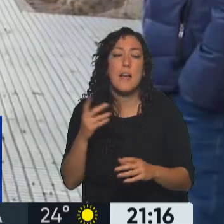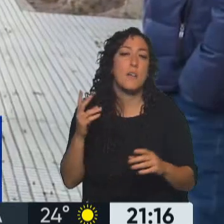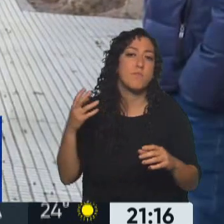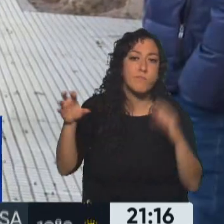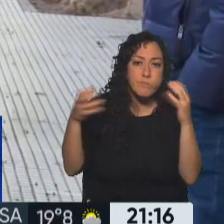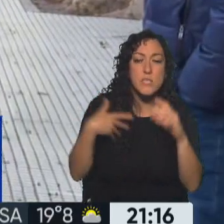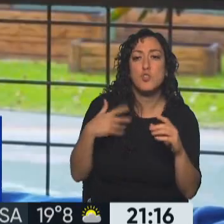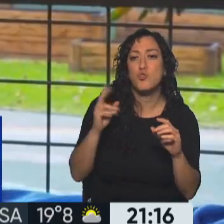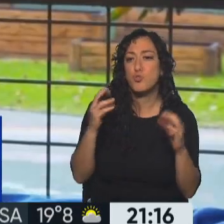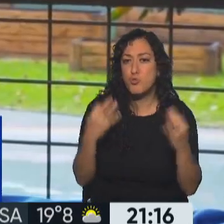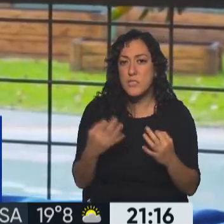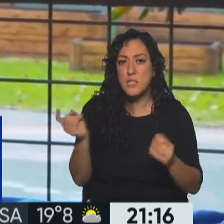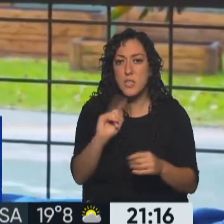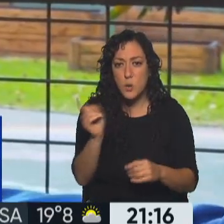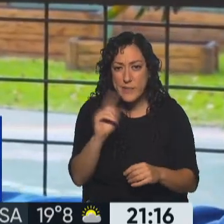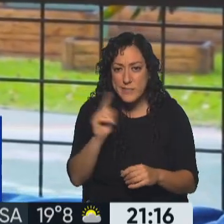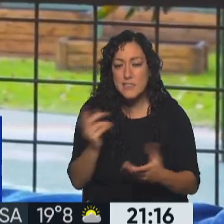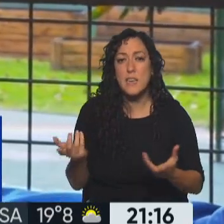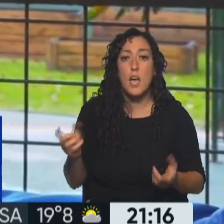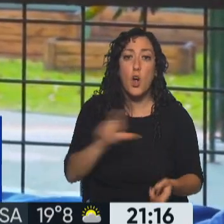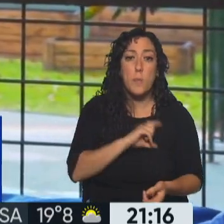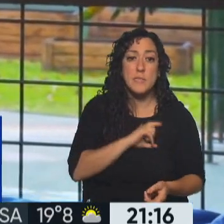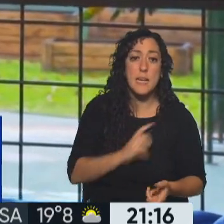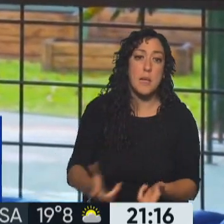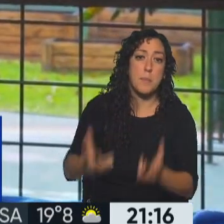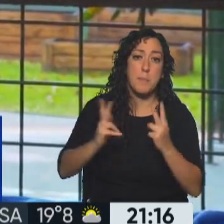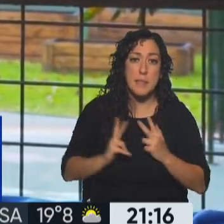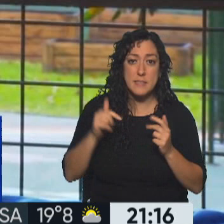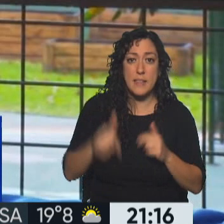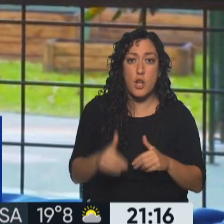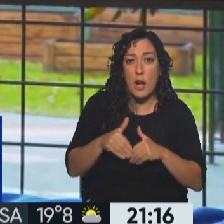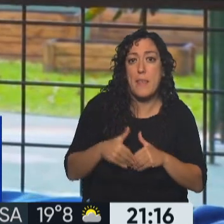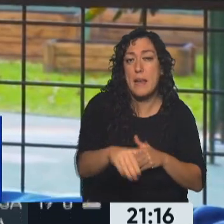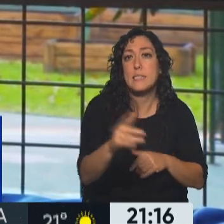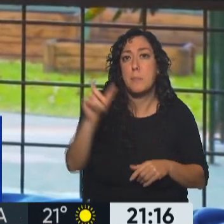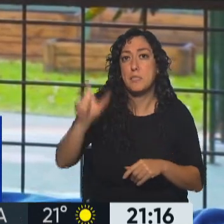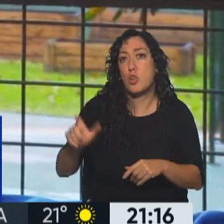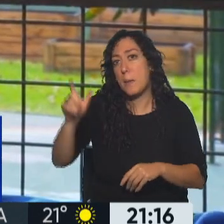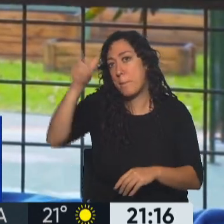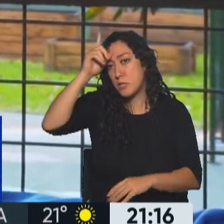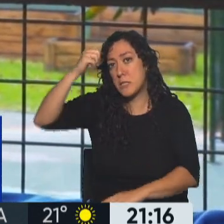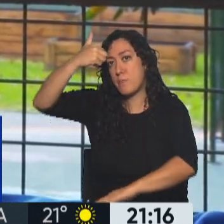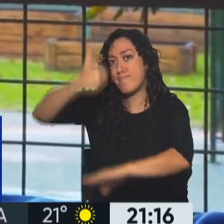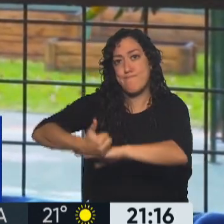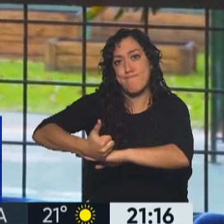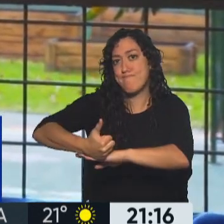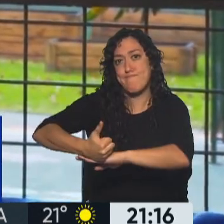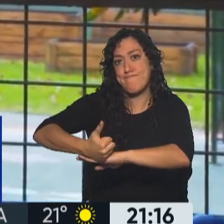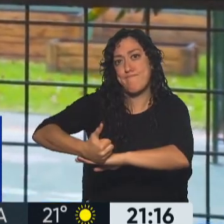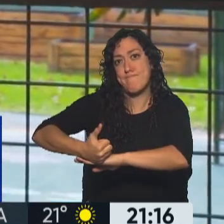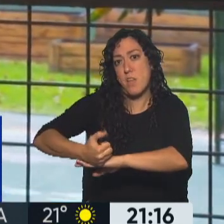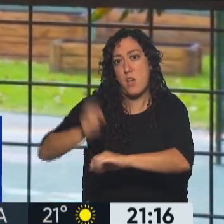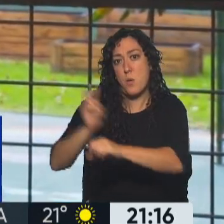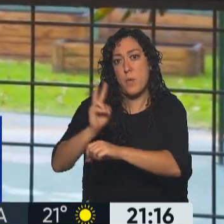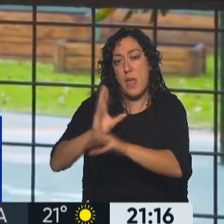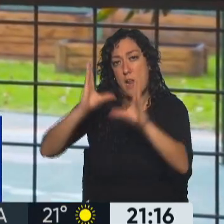suficiente. Estas veces desde la comisaría nos aseguraron que a partir de ahora va a haber un efectivo apostado acá durante